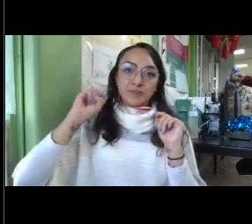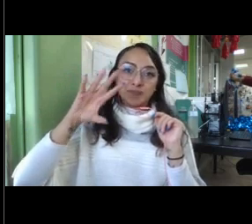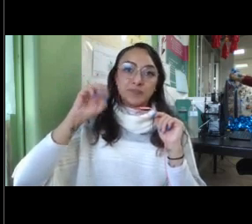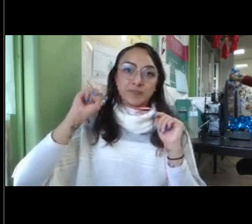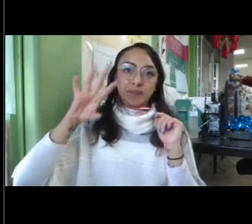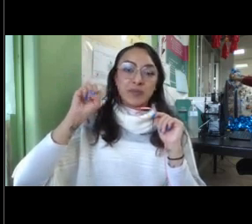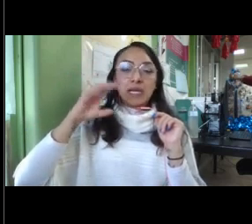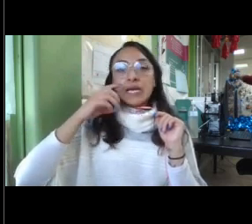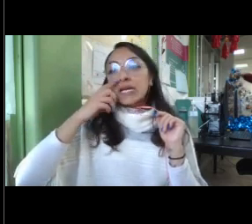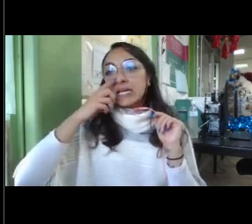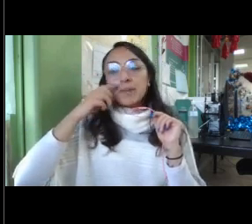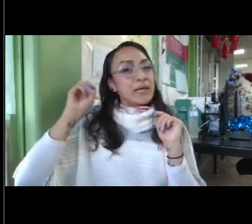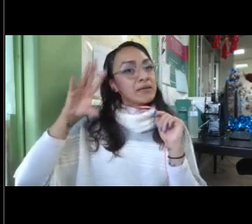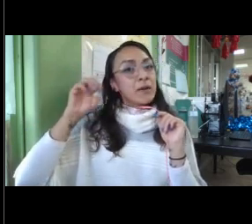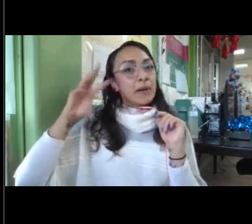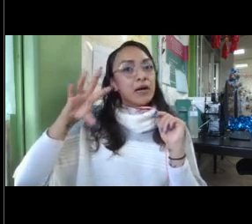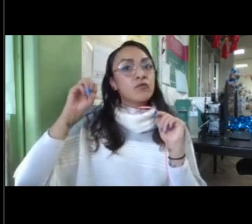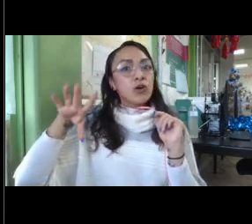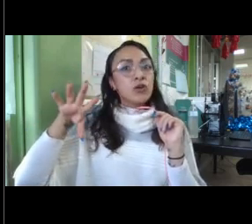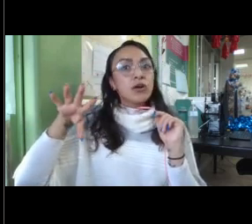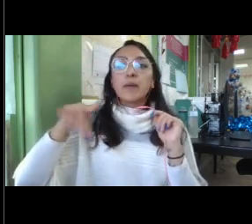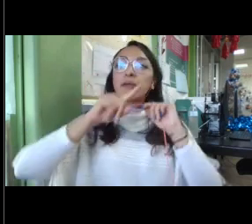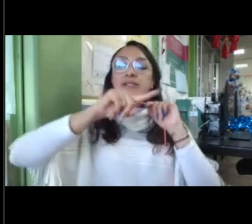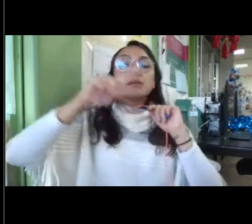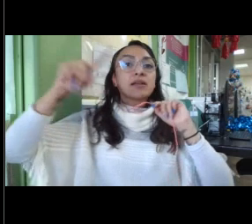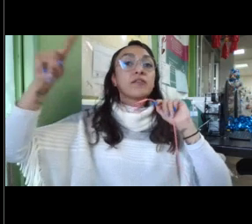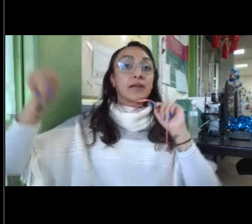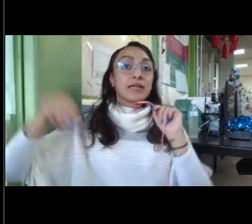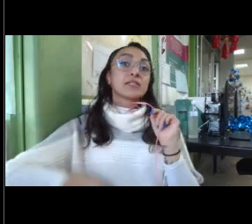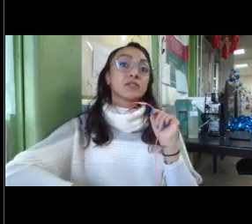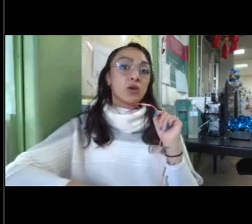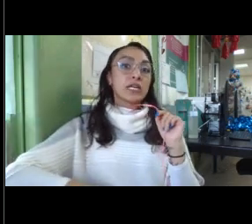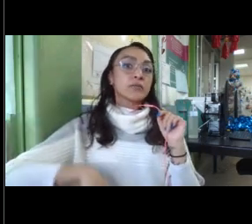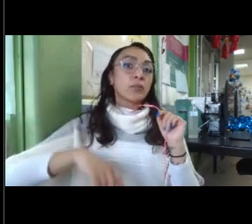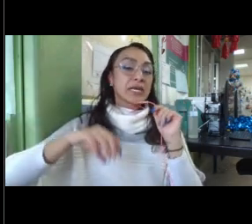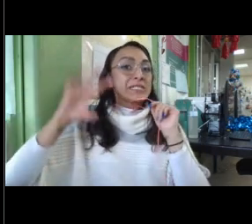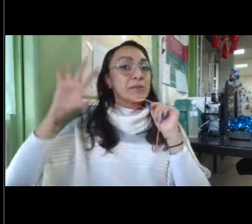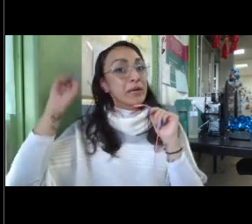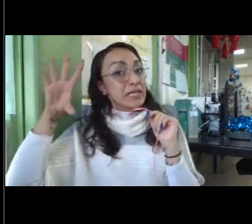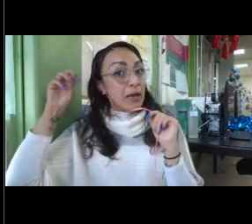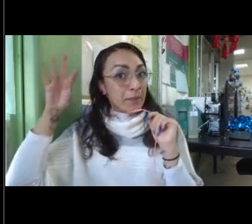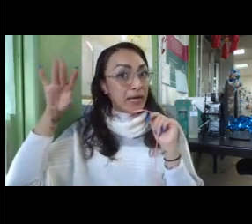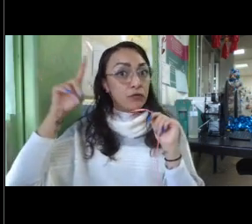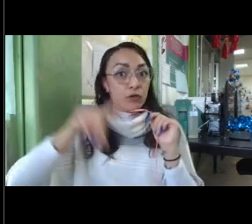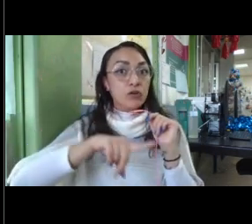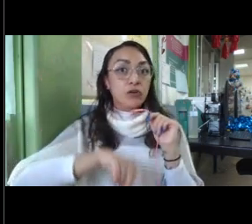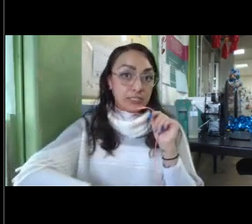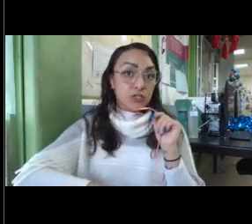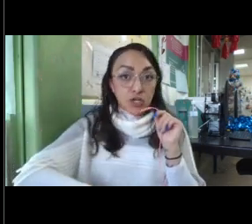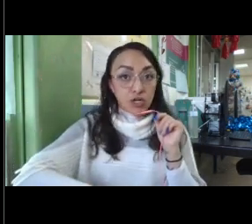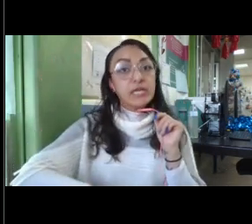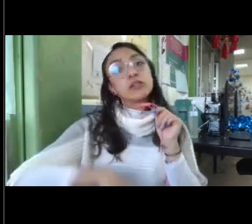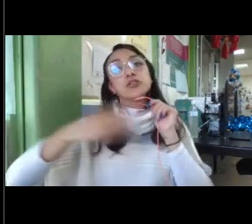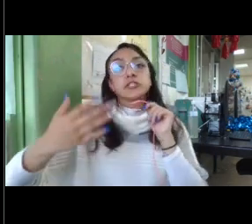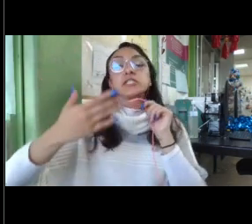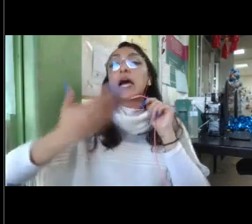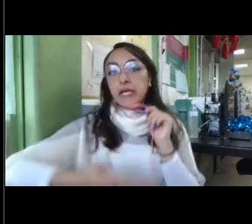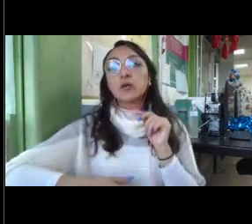foco. Y que prende y apaga un foco que puede ser de diferentes colores, porque si prende y apaga un foco que es